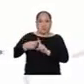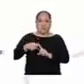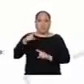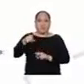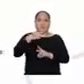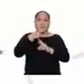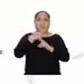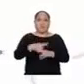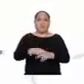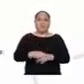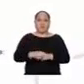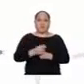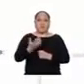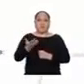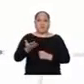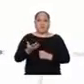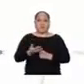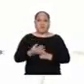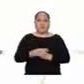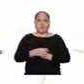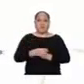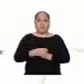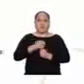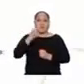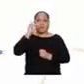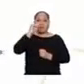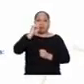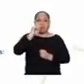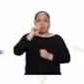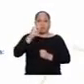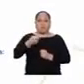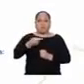nos da un total de